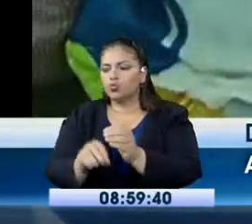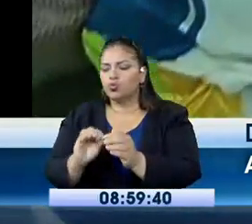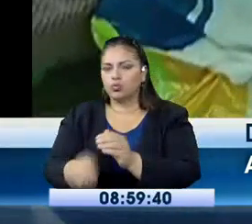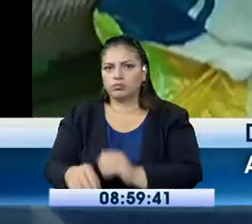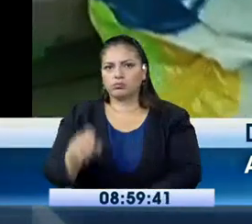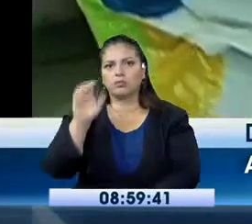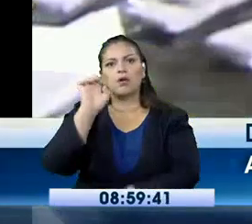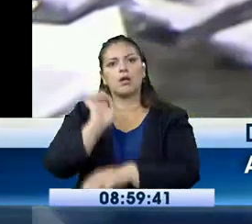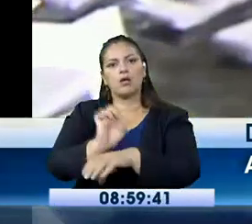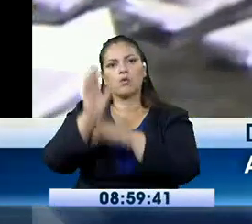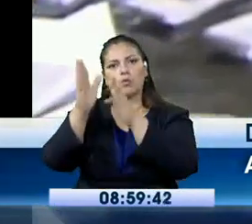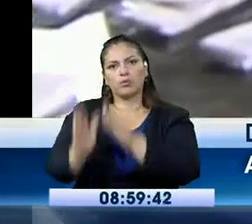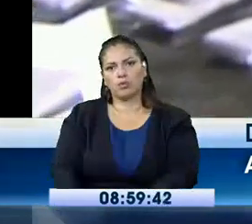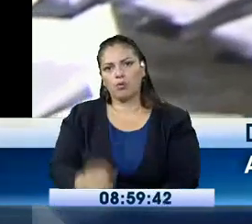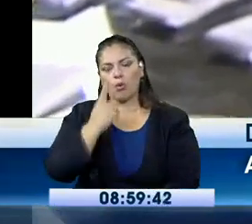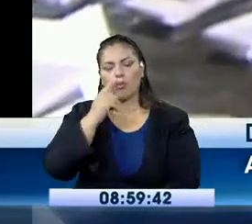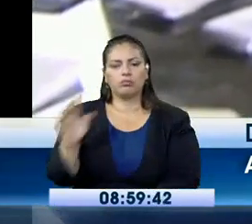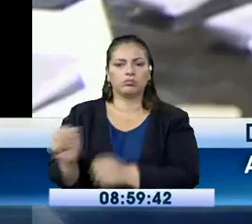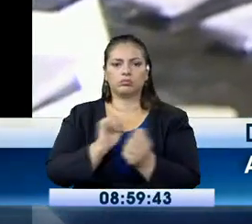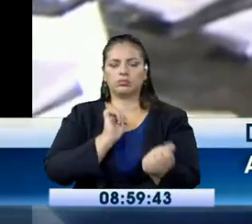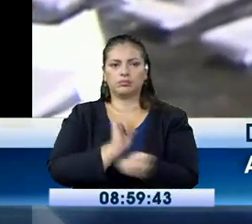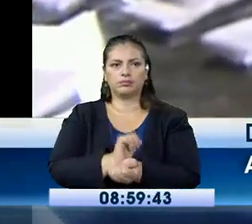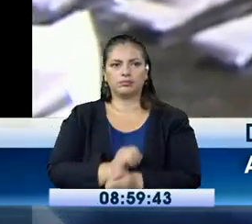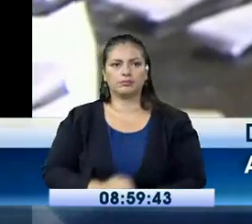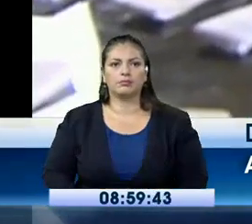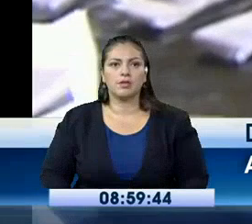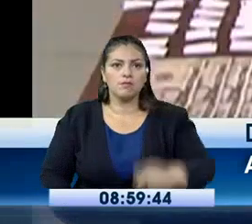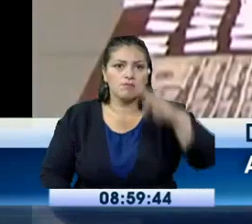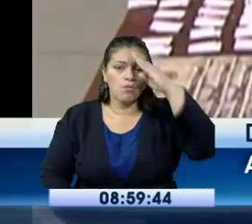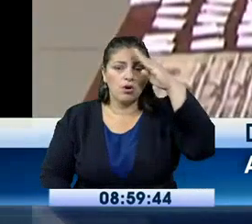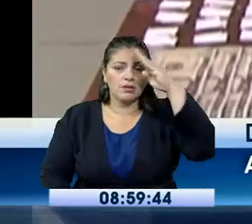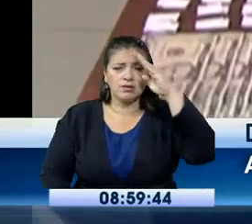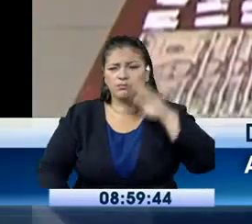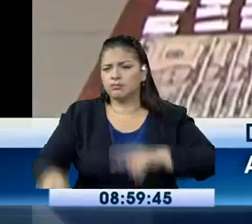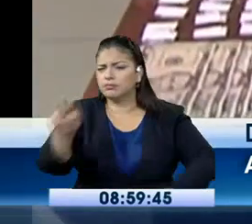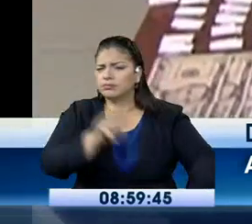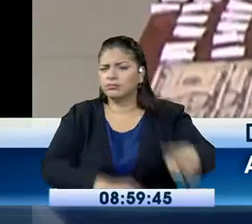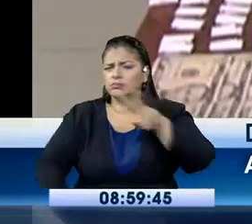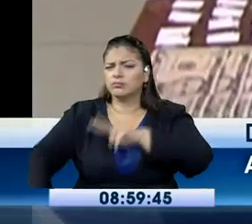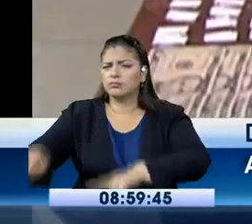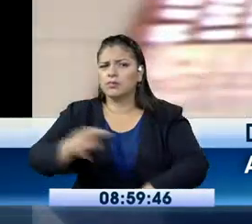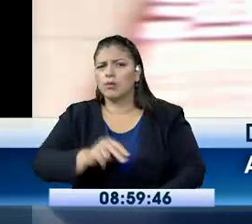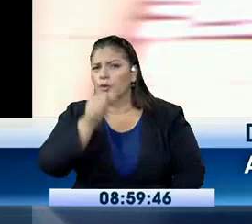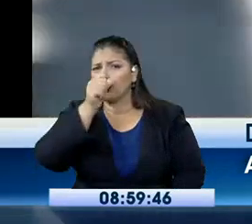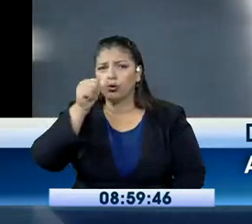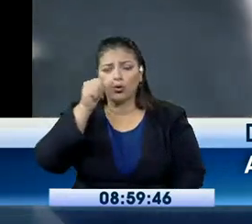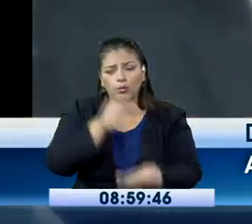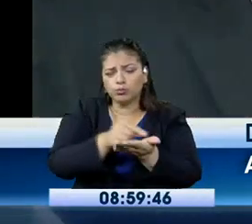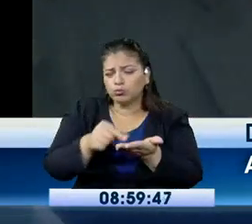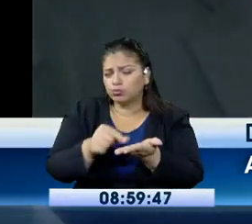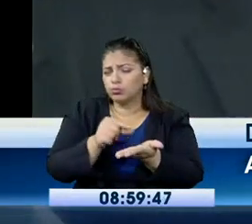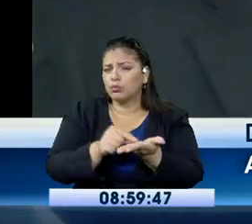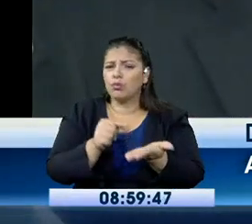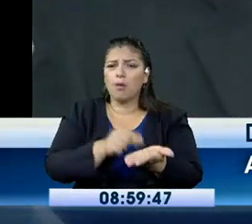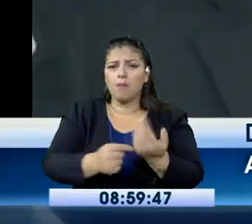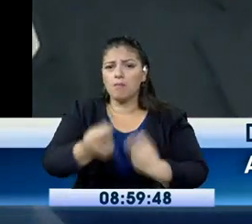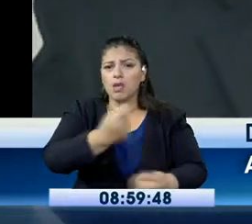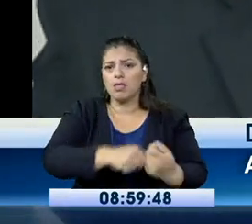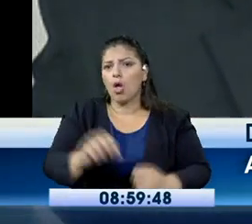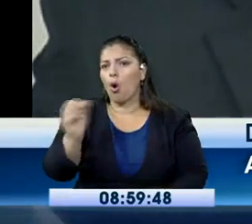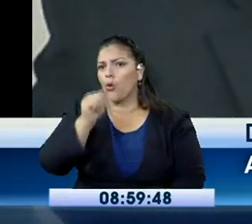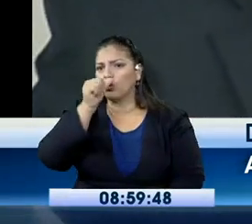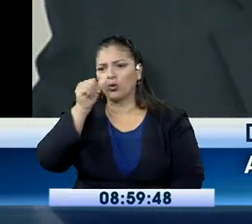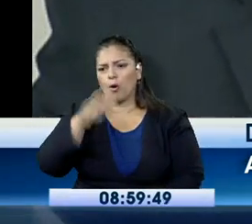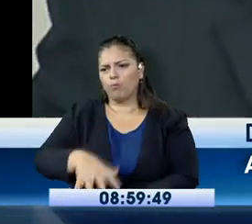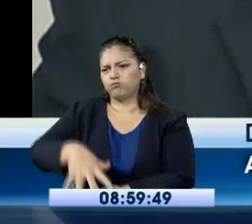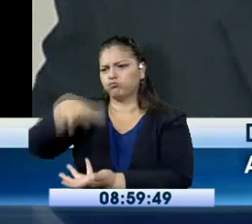continúan dando, con miras a disminuir al máximo estas actividades. ¿Se acuerdan